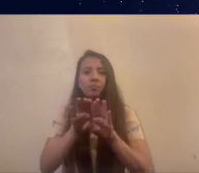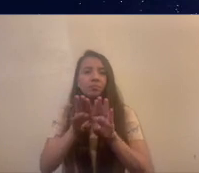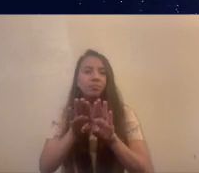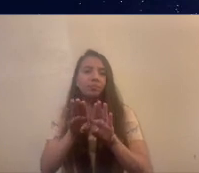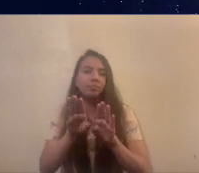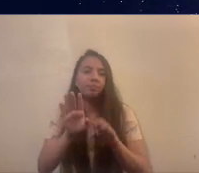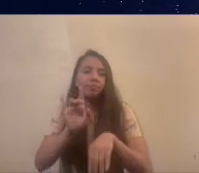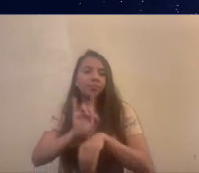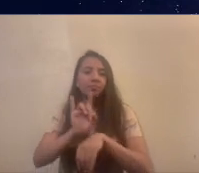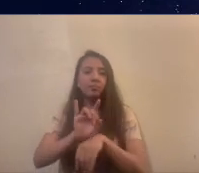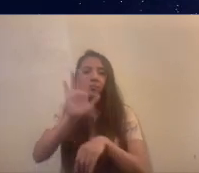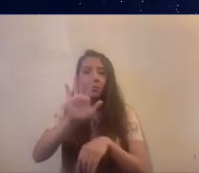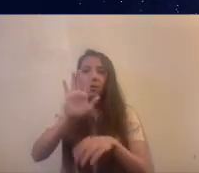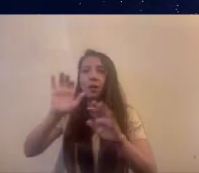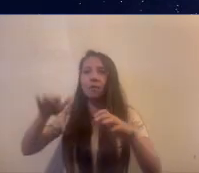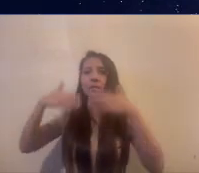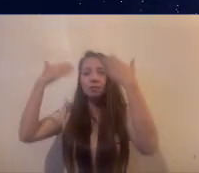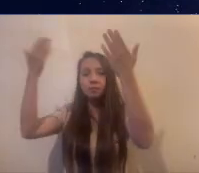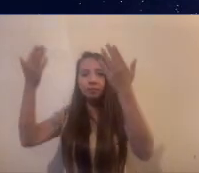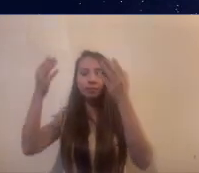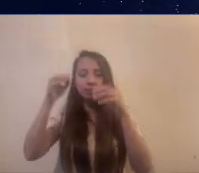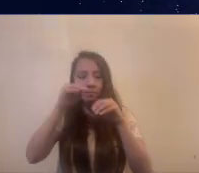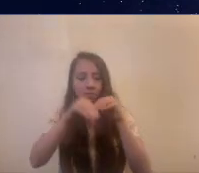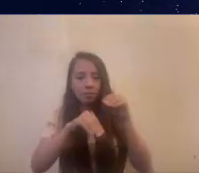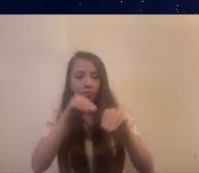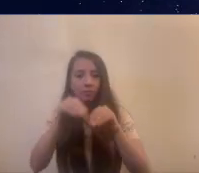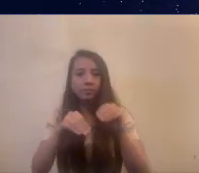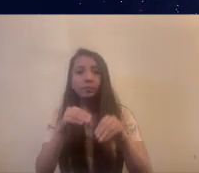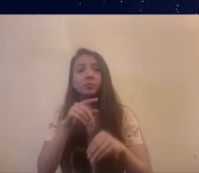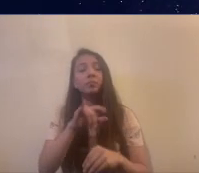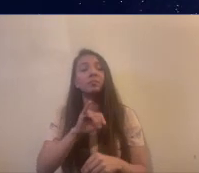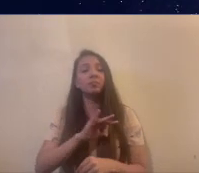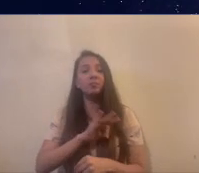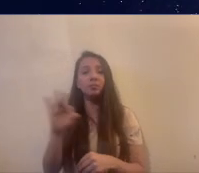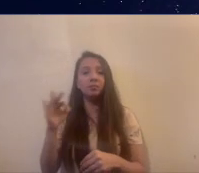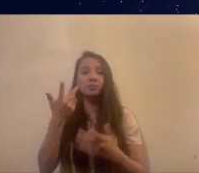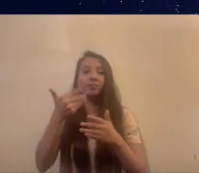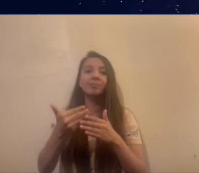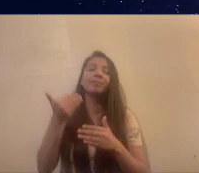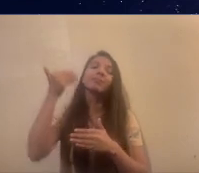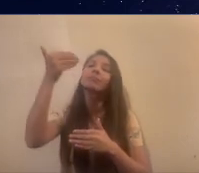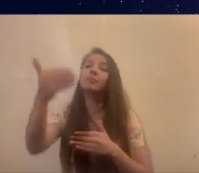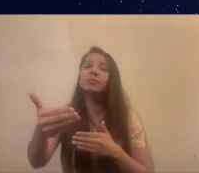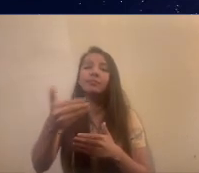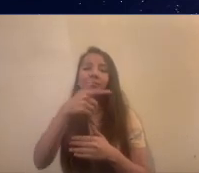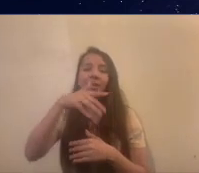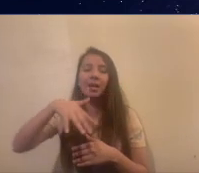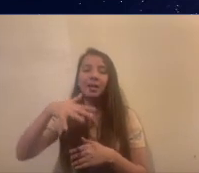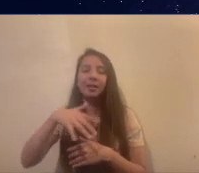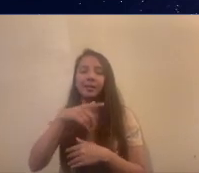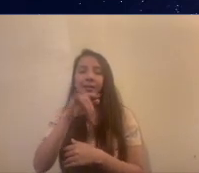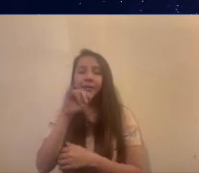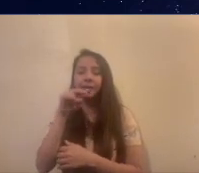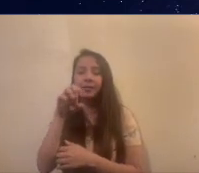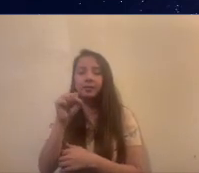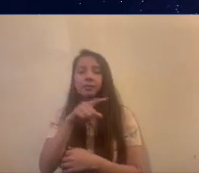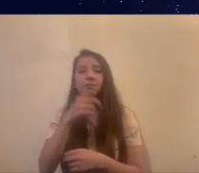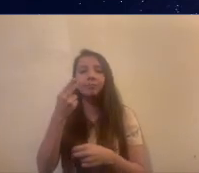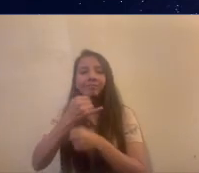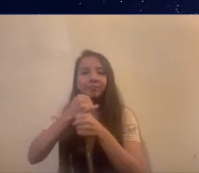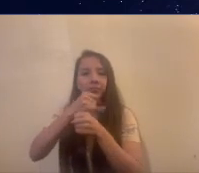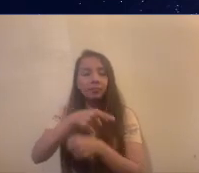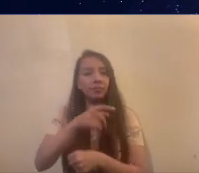simulaciones extraplanetarias y que los próximos pasos serían, como bueno decía la doctora María Inés, hacer